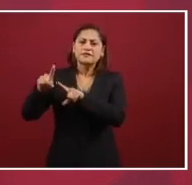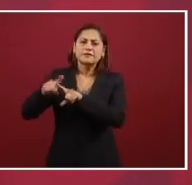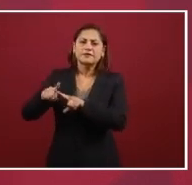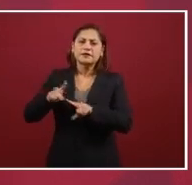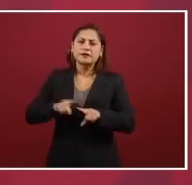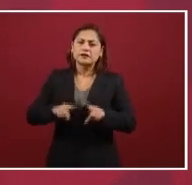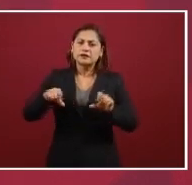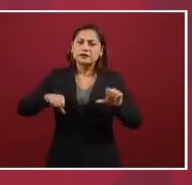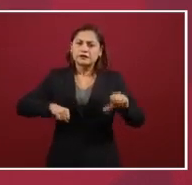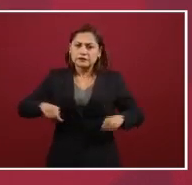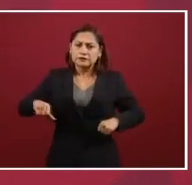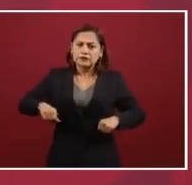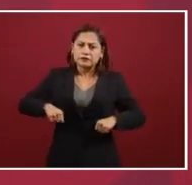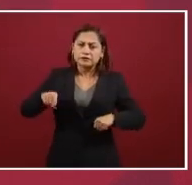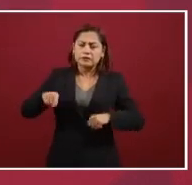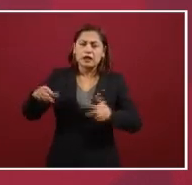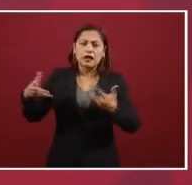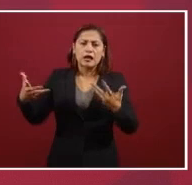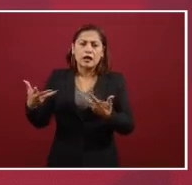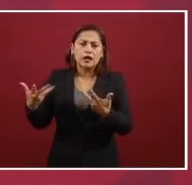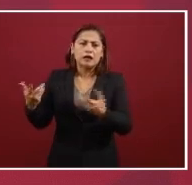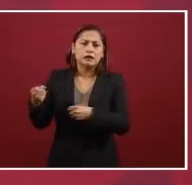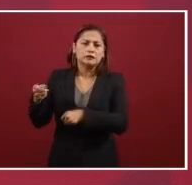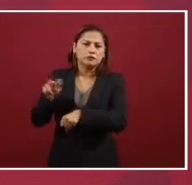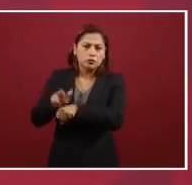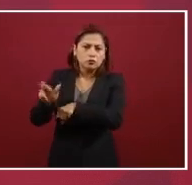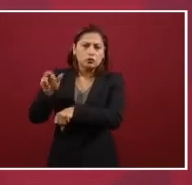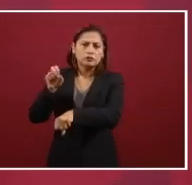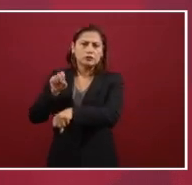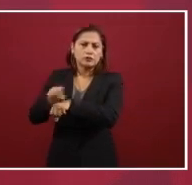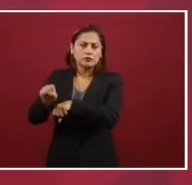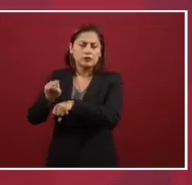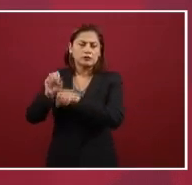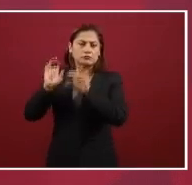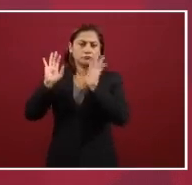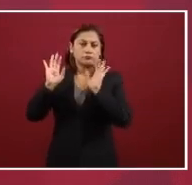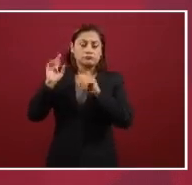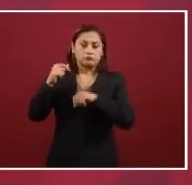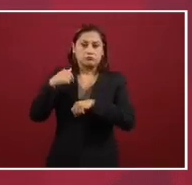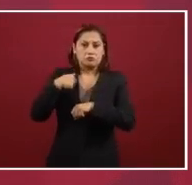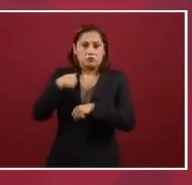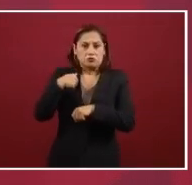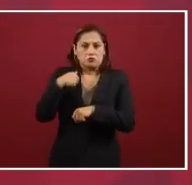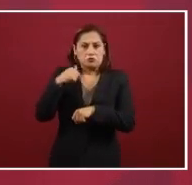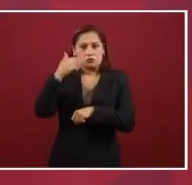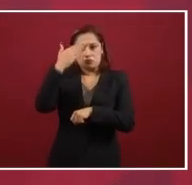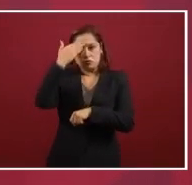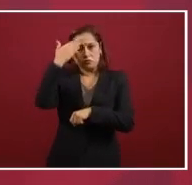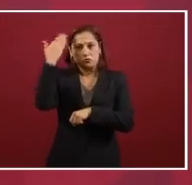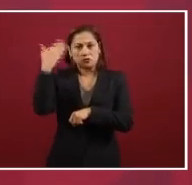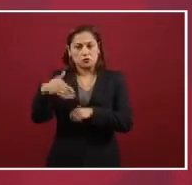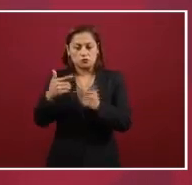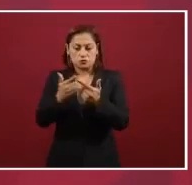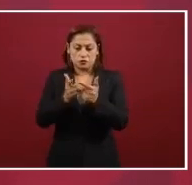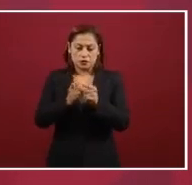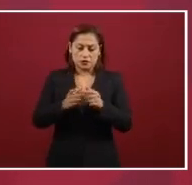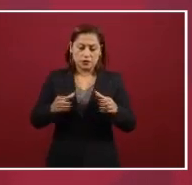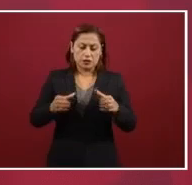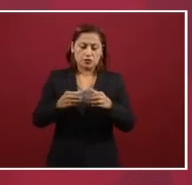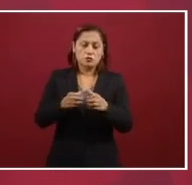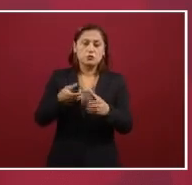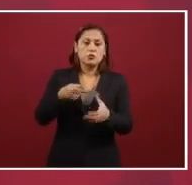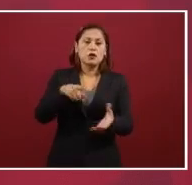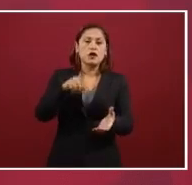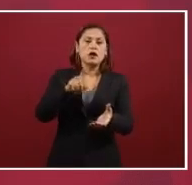las que vendrán con Guatemala, hasta ahora que yo vea, tienen expreso consenso de las fuerzas políticas representadas en el Congreso de la